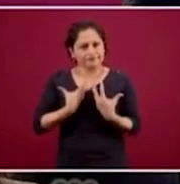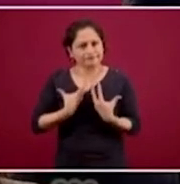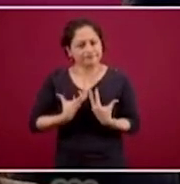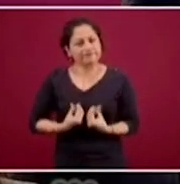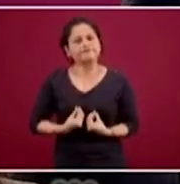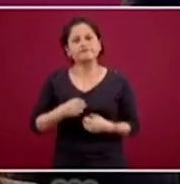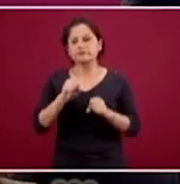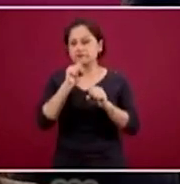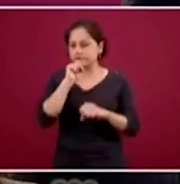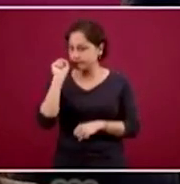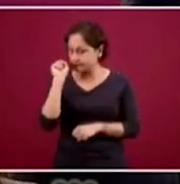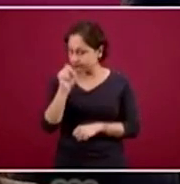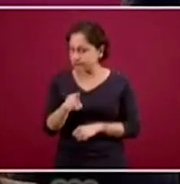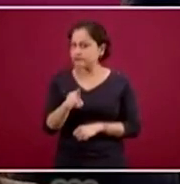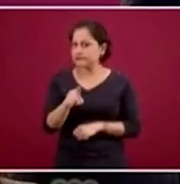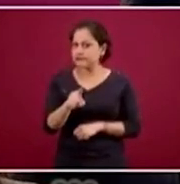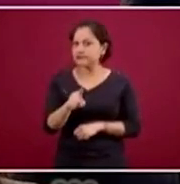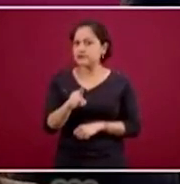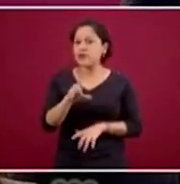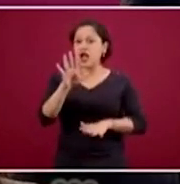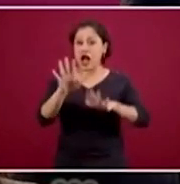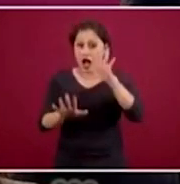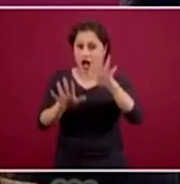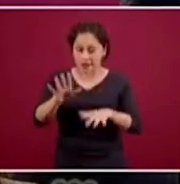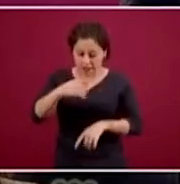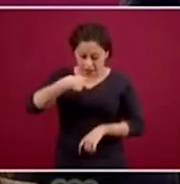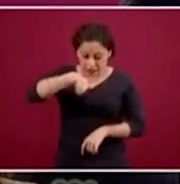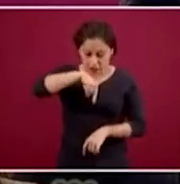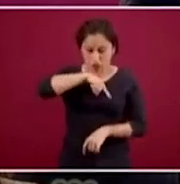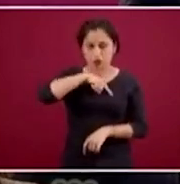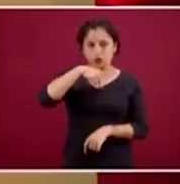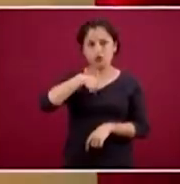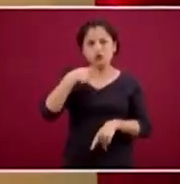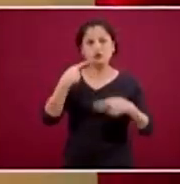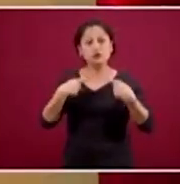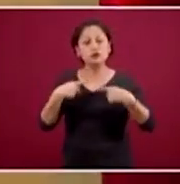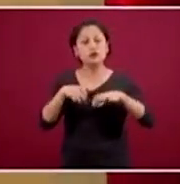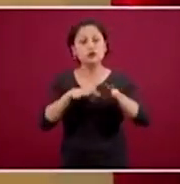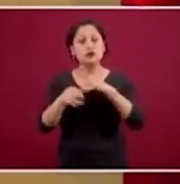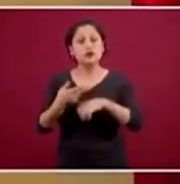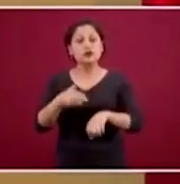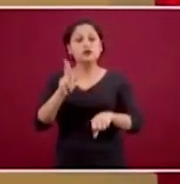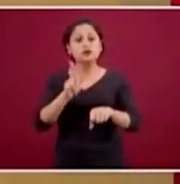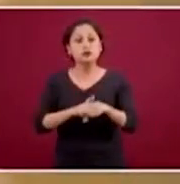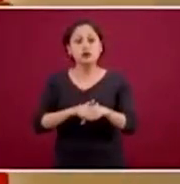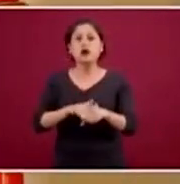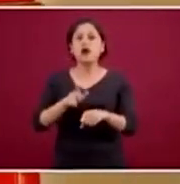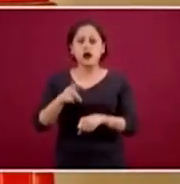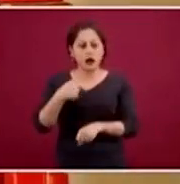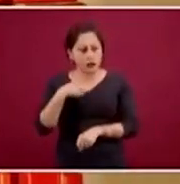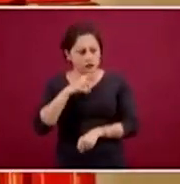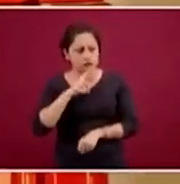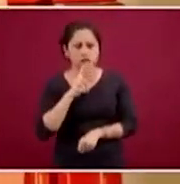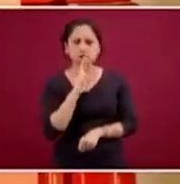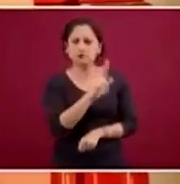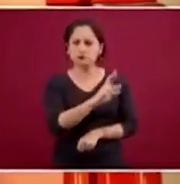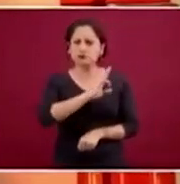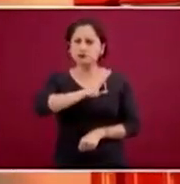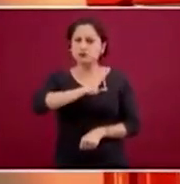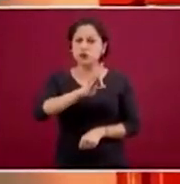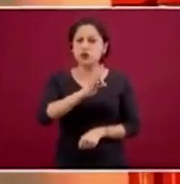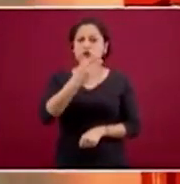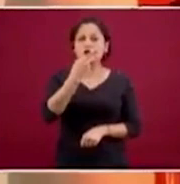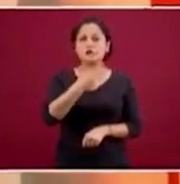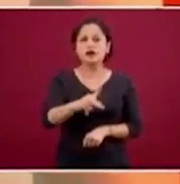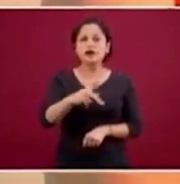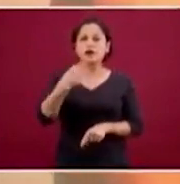algunas respuestas pueden estar en nosotros sin embargo es muy importante que sigamos la batuta del director de la